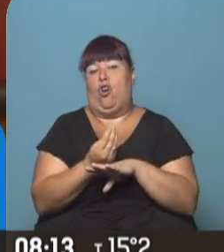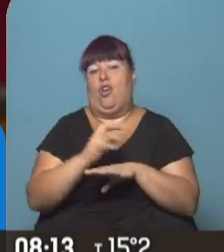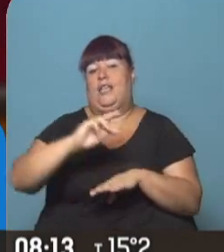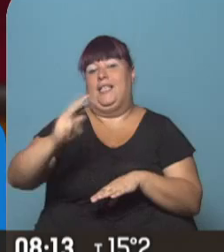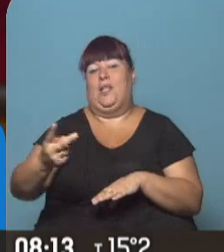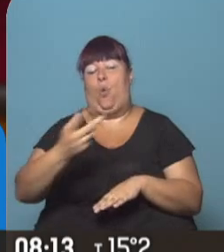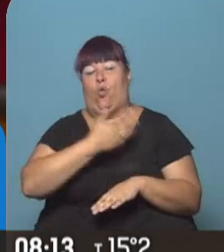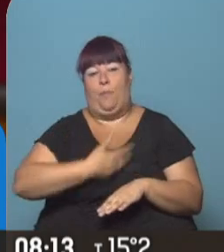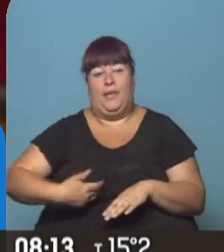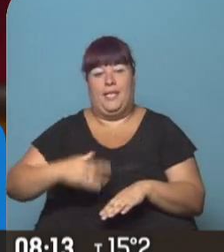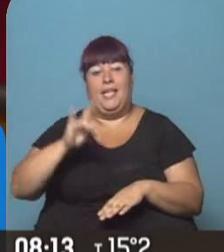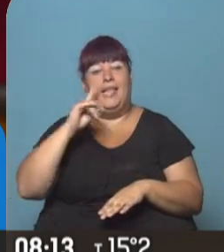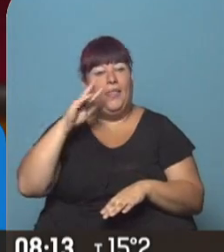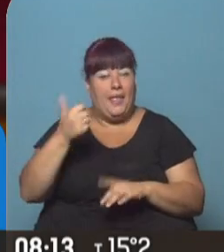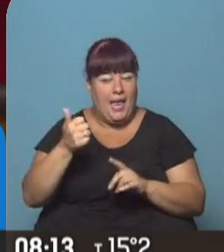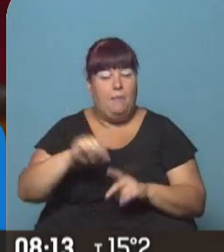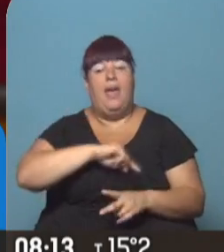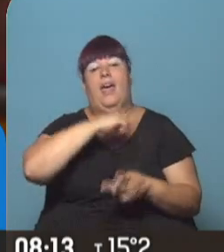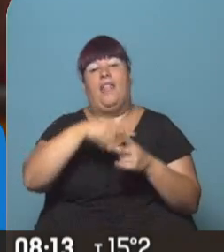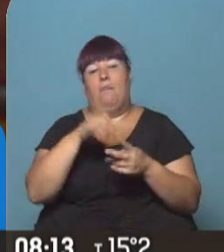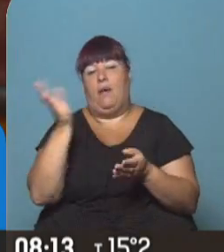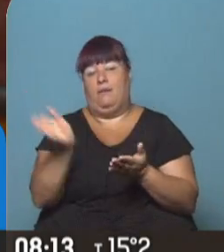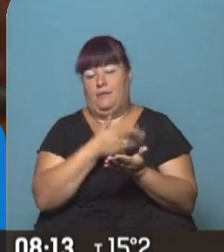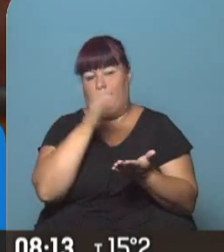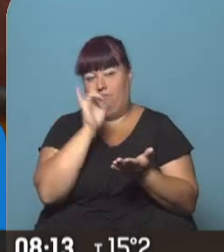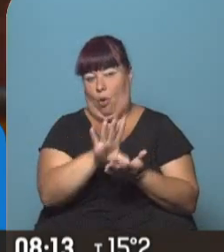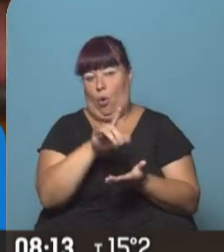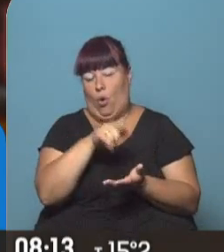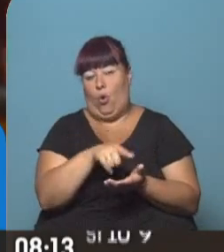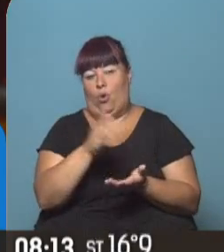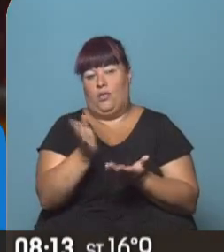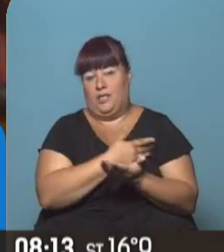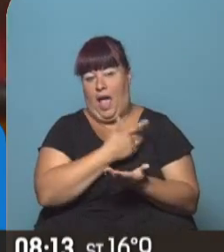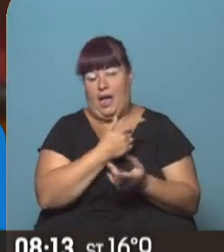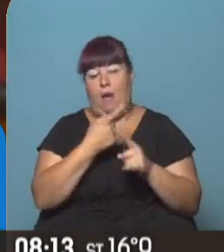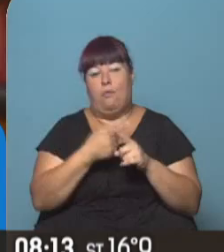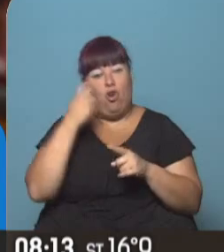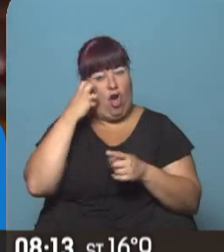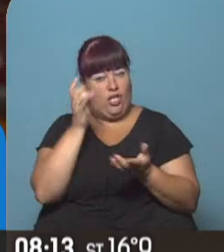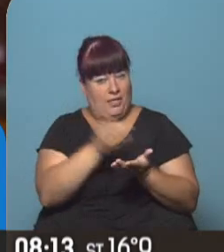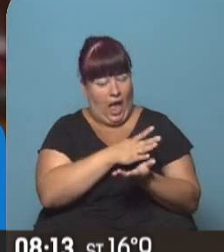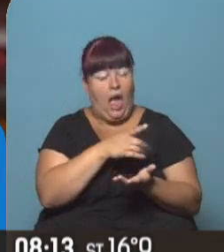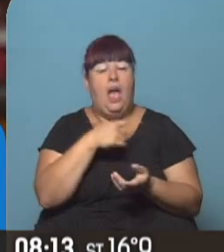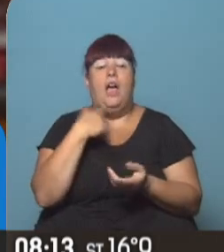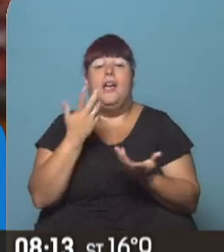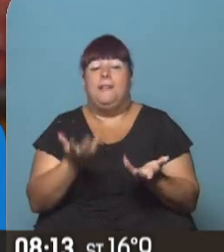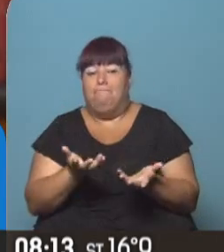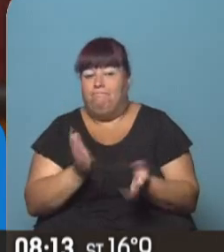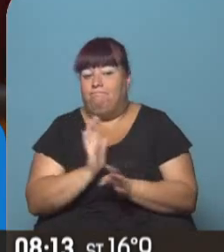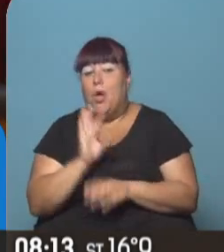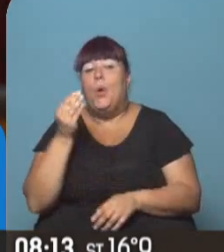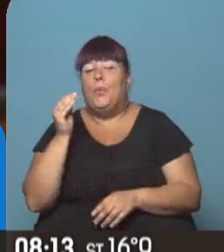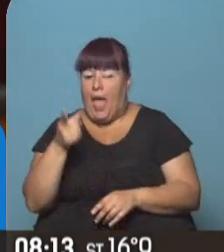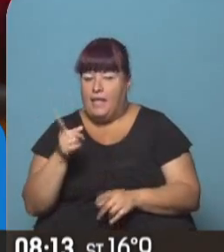segundo mandato de Dilma, luego con su cuestionada destitución por el Parlamento. Es decir, que